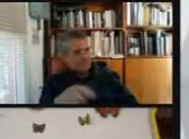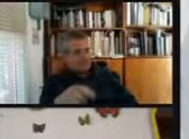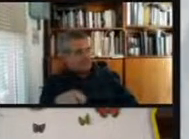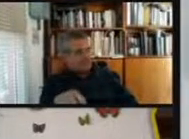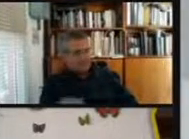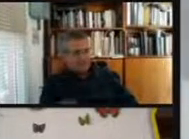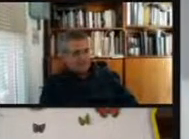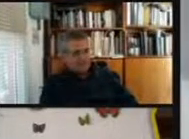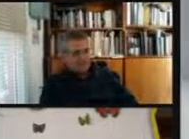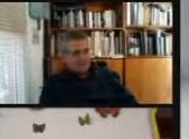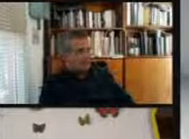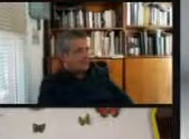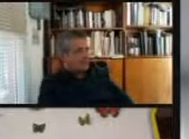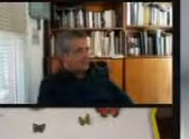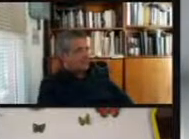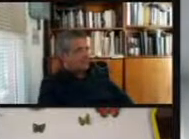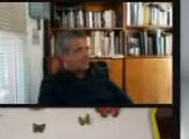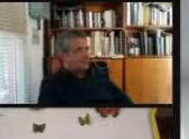voto?